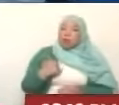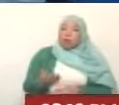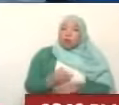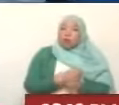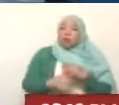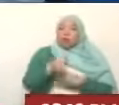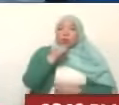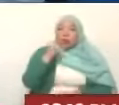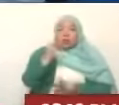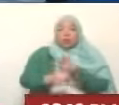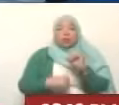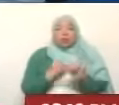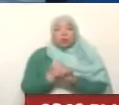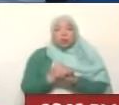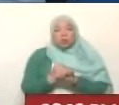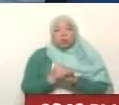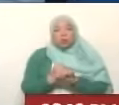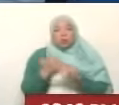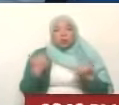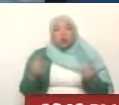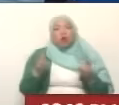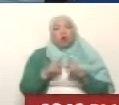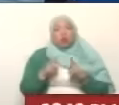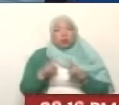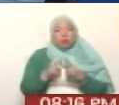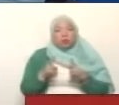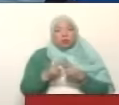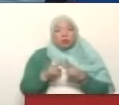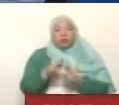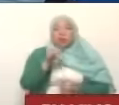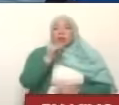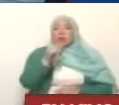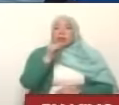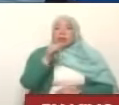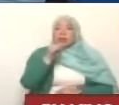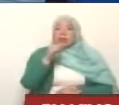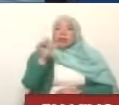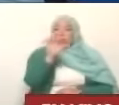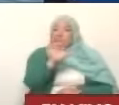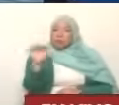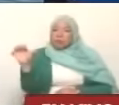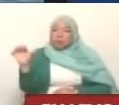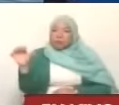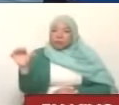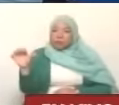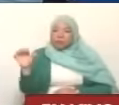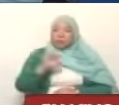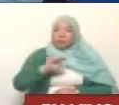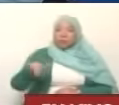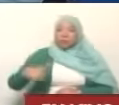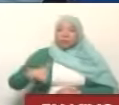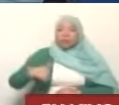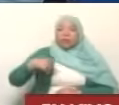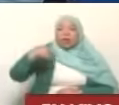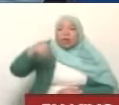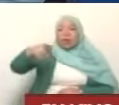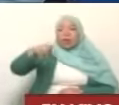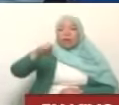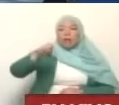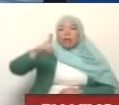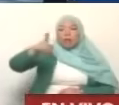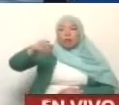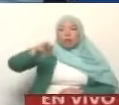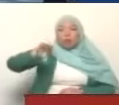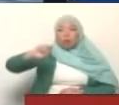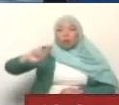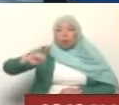noticias nacionales e internacionales. Llegó el momento de conocer la noticia de la semana. Y está con nosotros Pedro Velázquez, conocido en